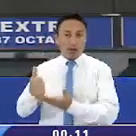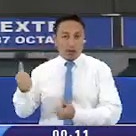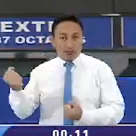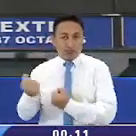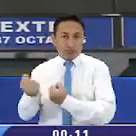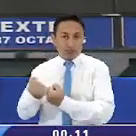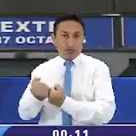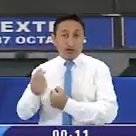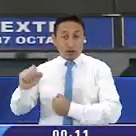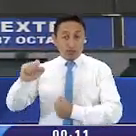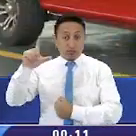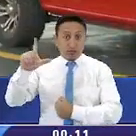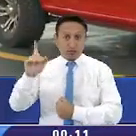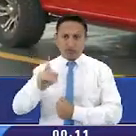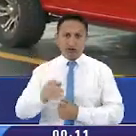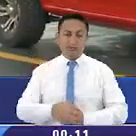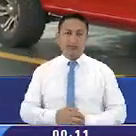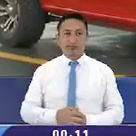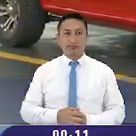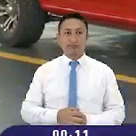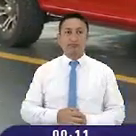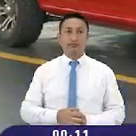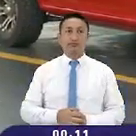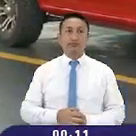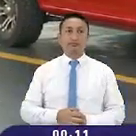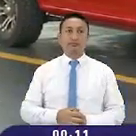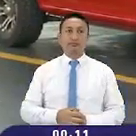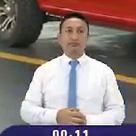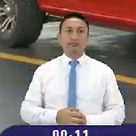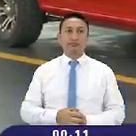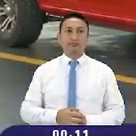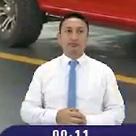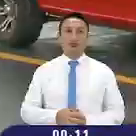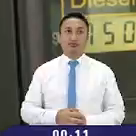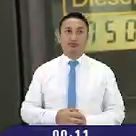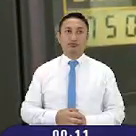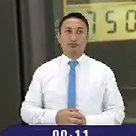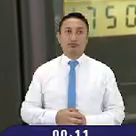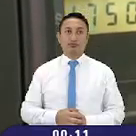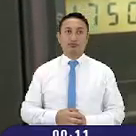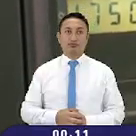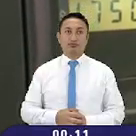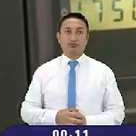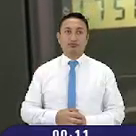que suban las tarifas para personas de bajos recursos informó ítalo Salazar